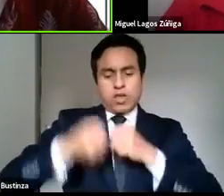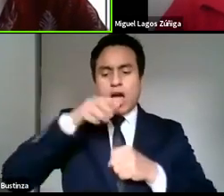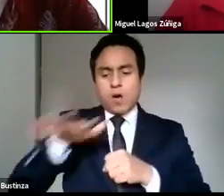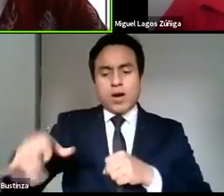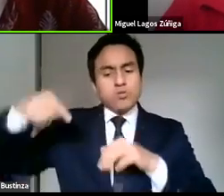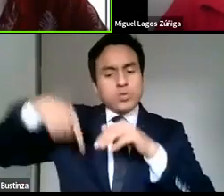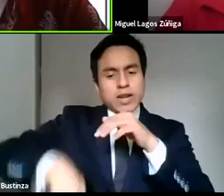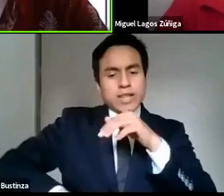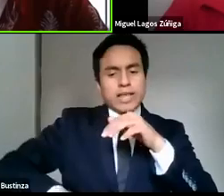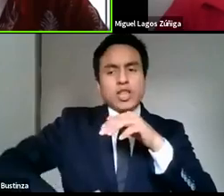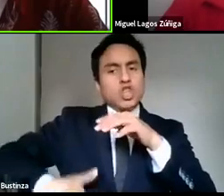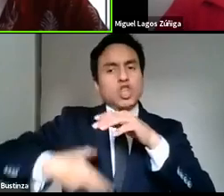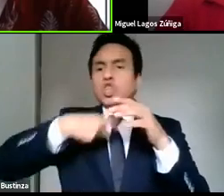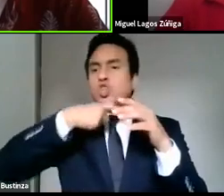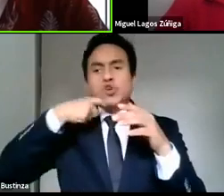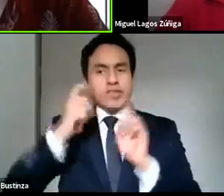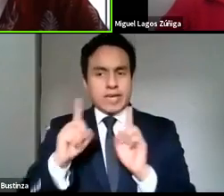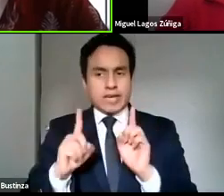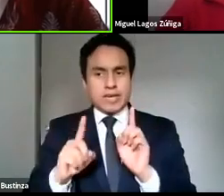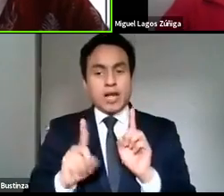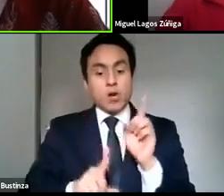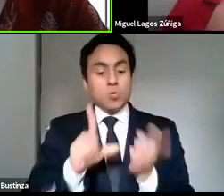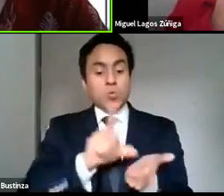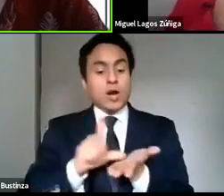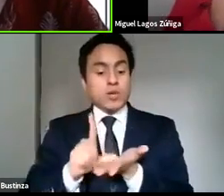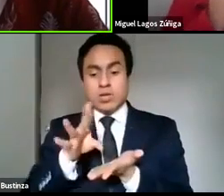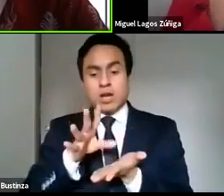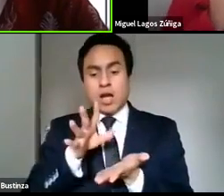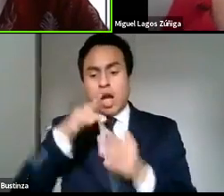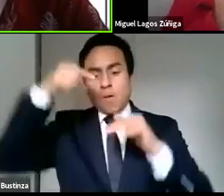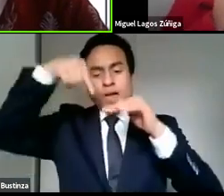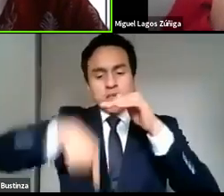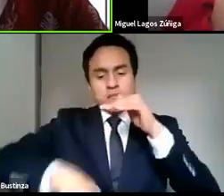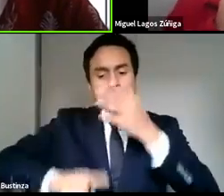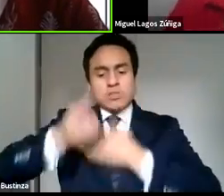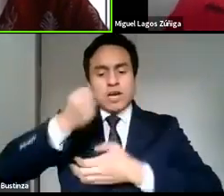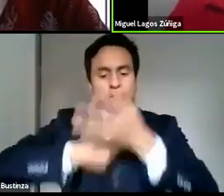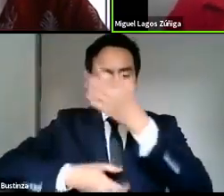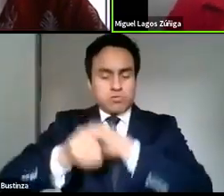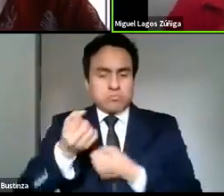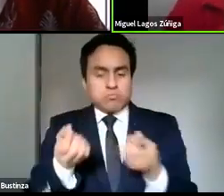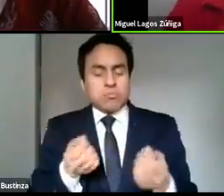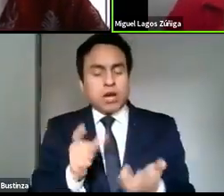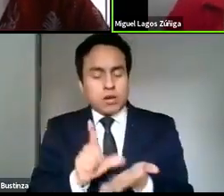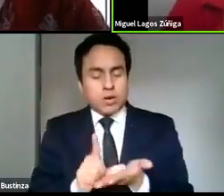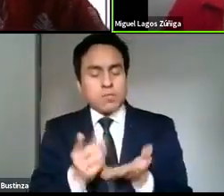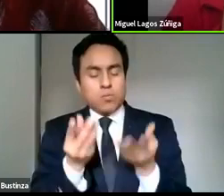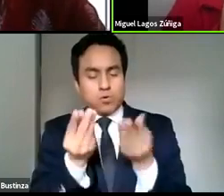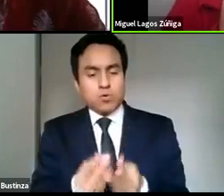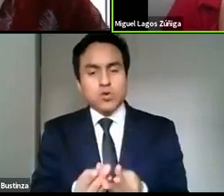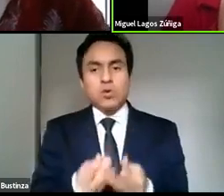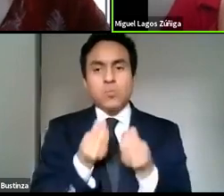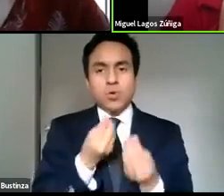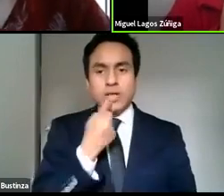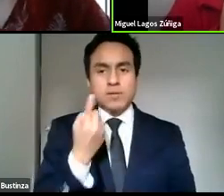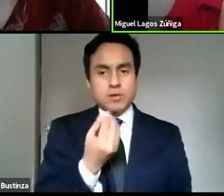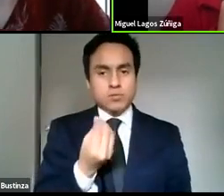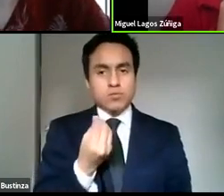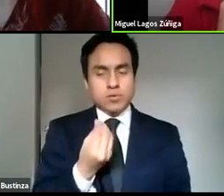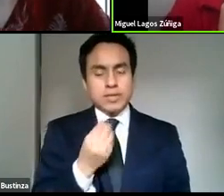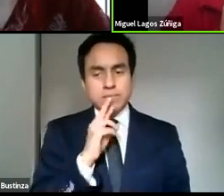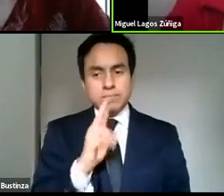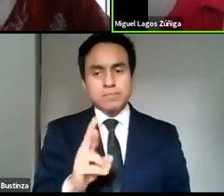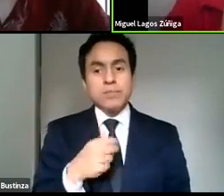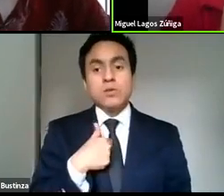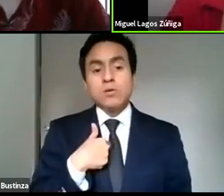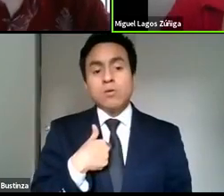estos no se sequen? Hay lugares que solo se abastecen de esta forma. Ya, esa es una muy buena pregunta. Yo